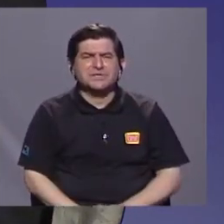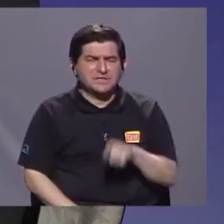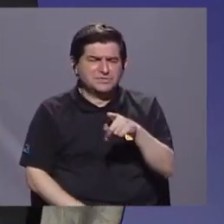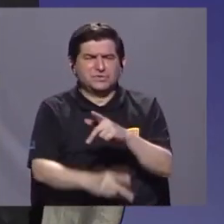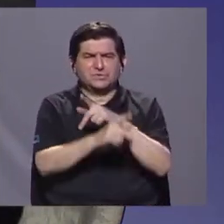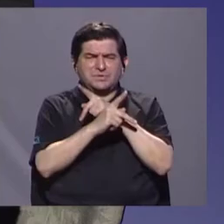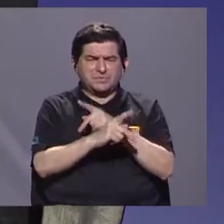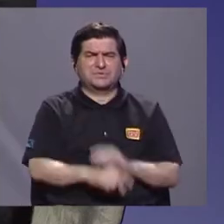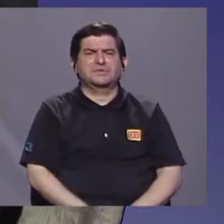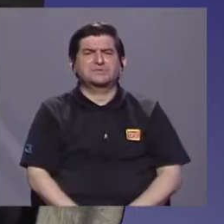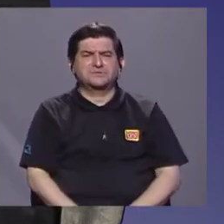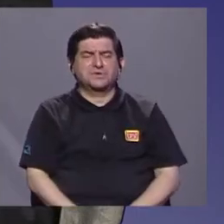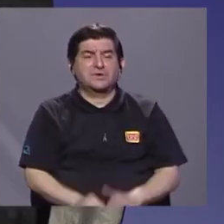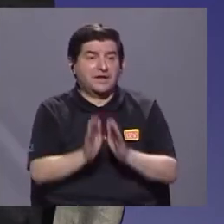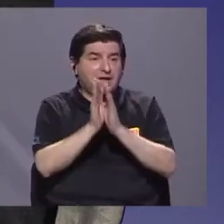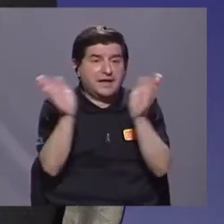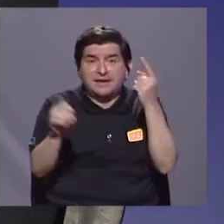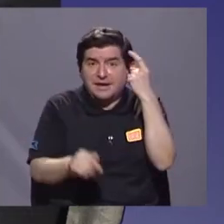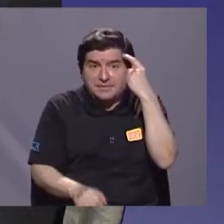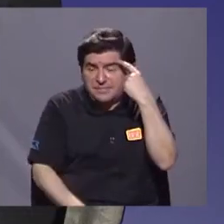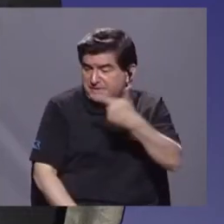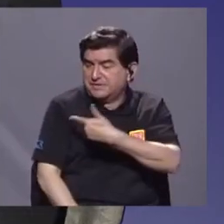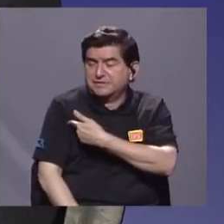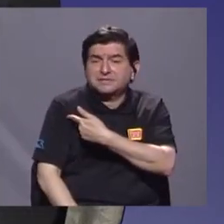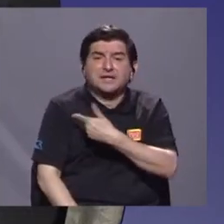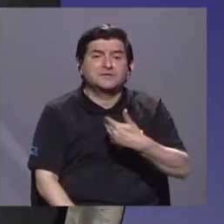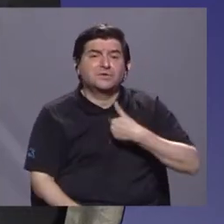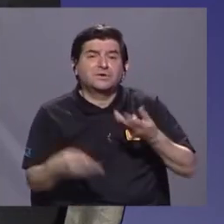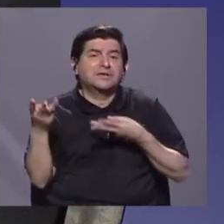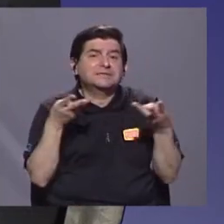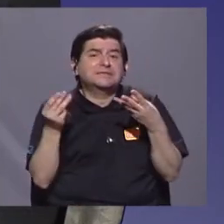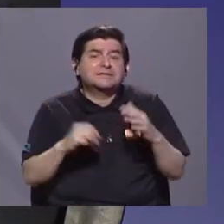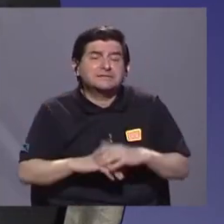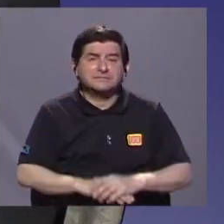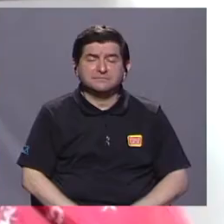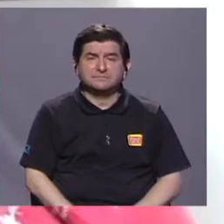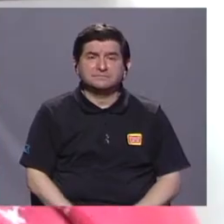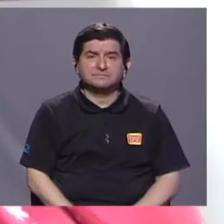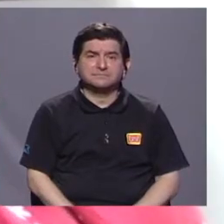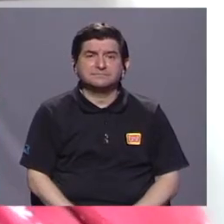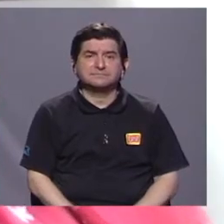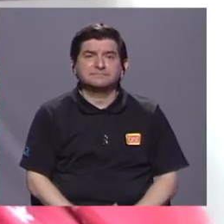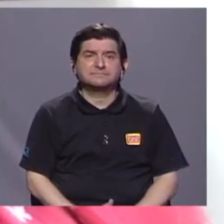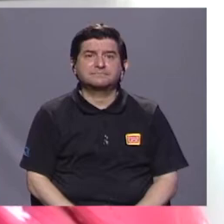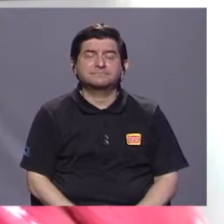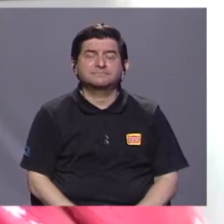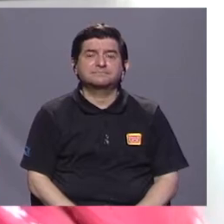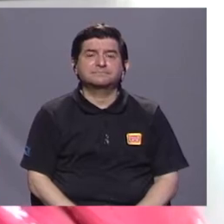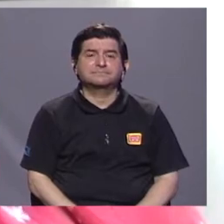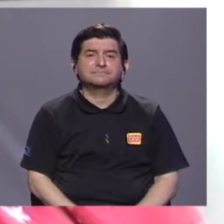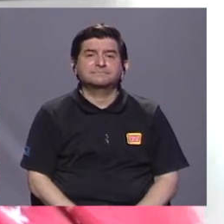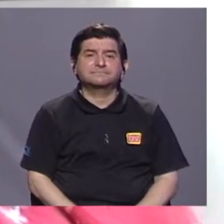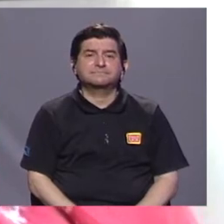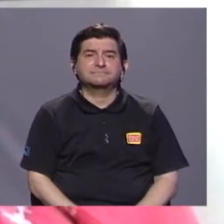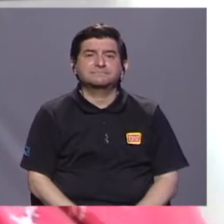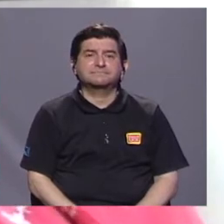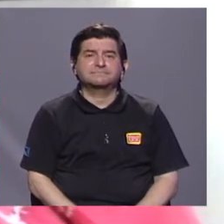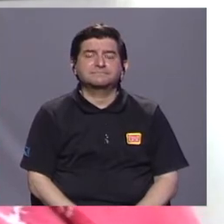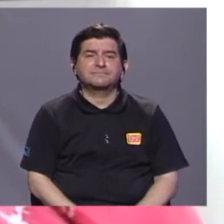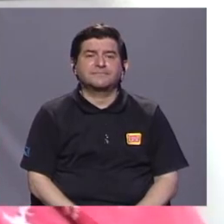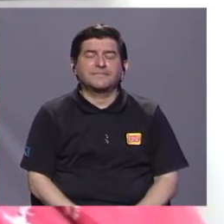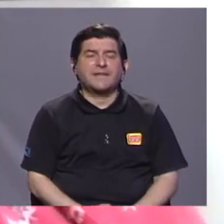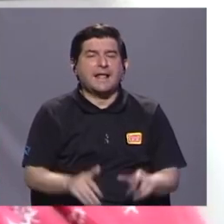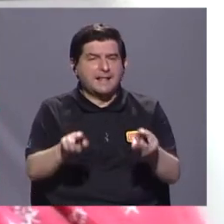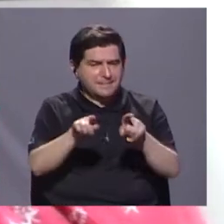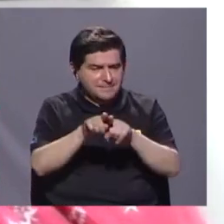en términos generales de las vacunas que tenemos en el mercado y bueno han salido